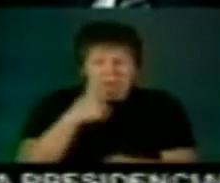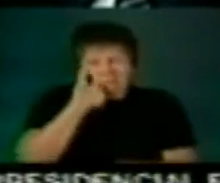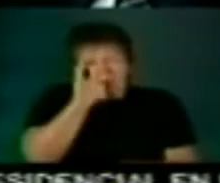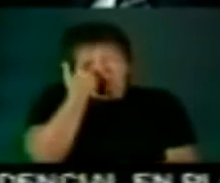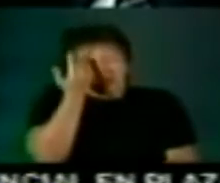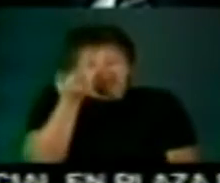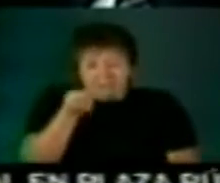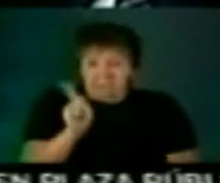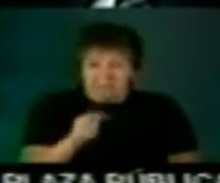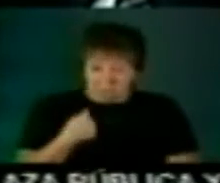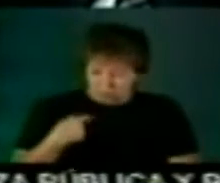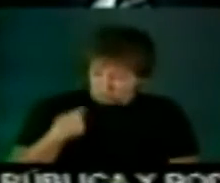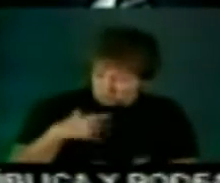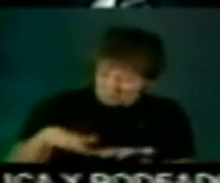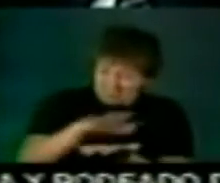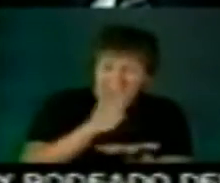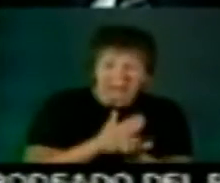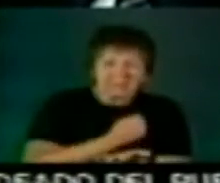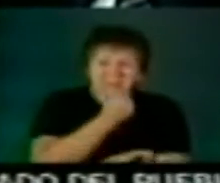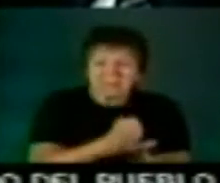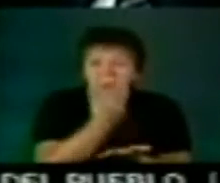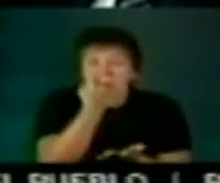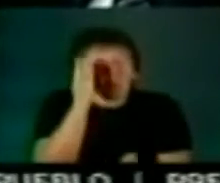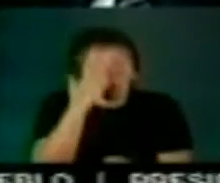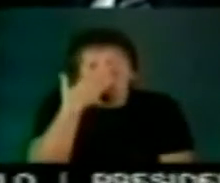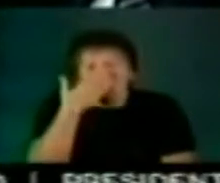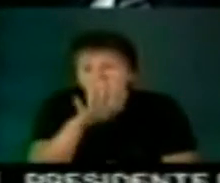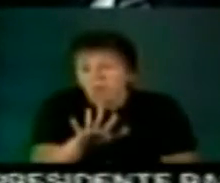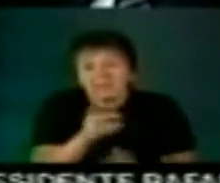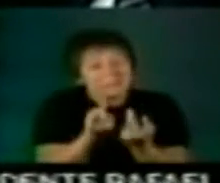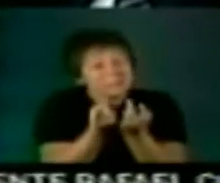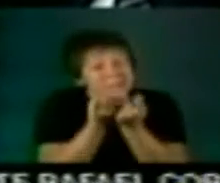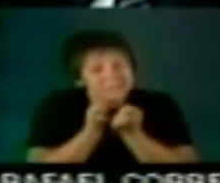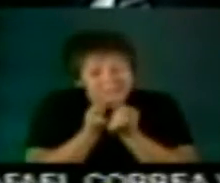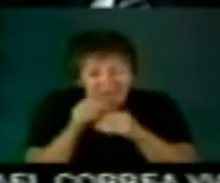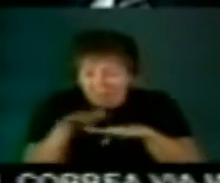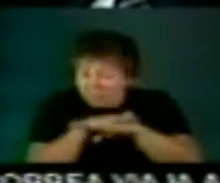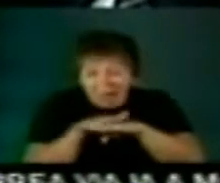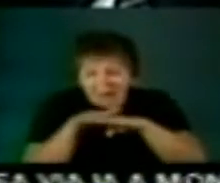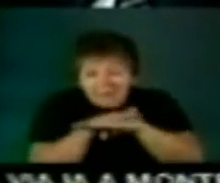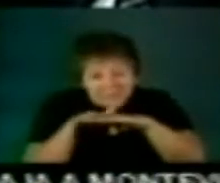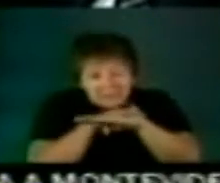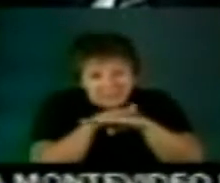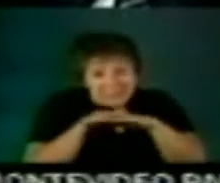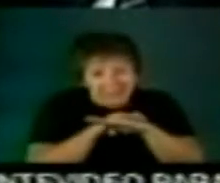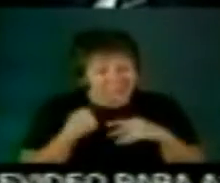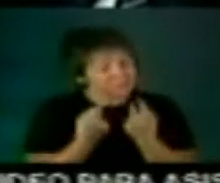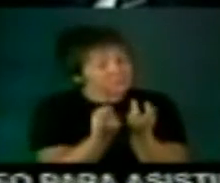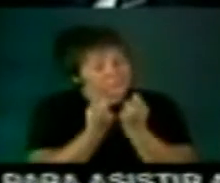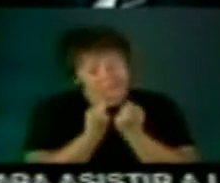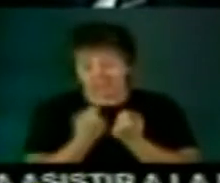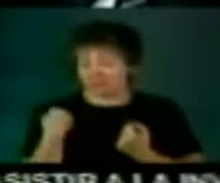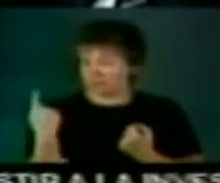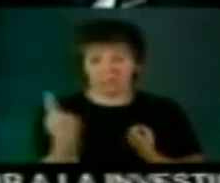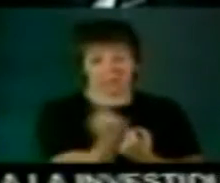que hasta el último de los habitantes del país tenga sus necesidades básicas satisfechas en